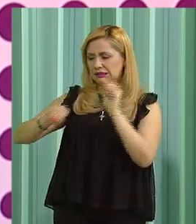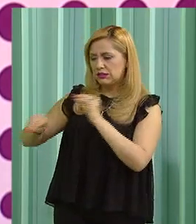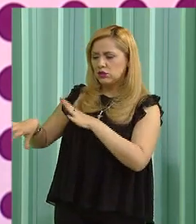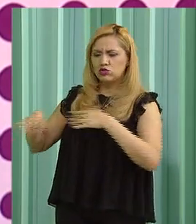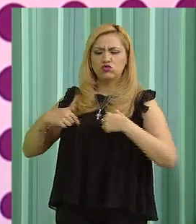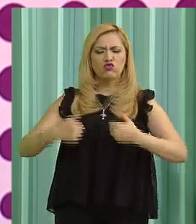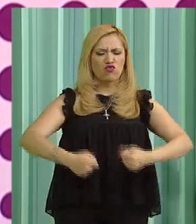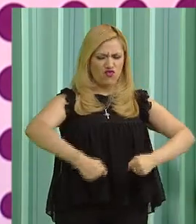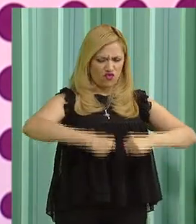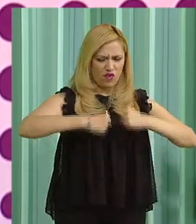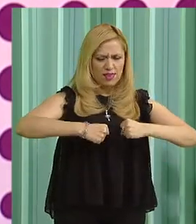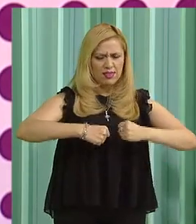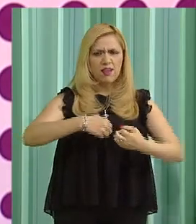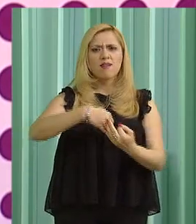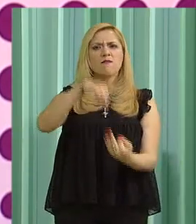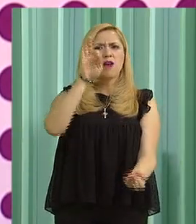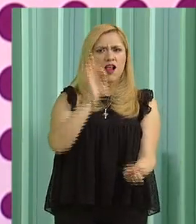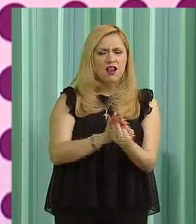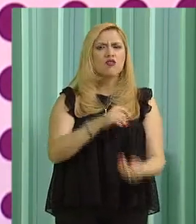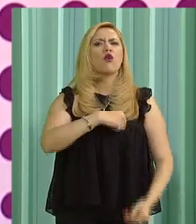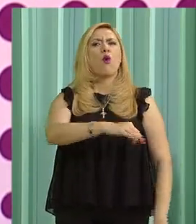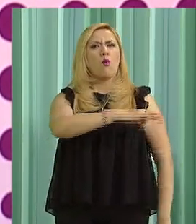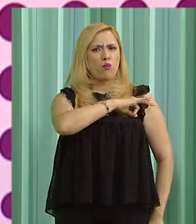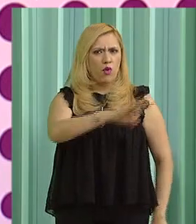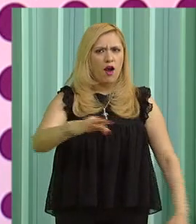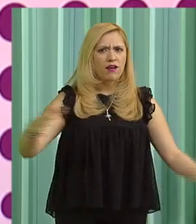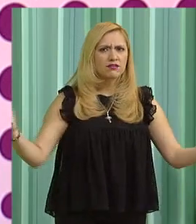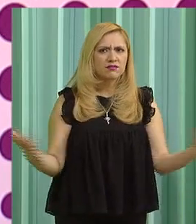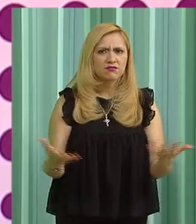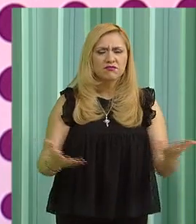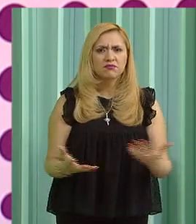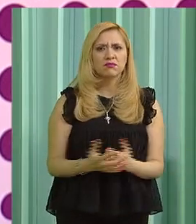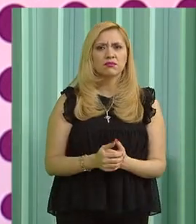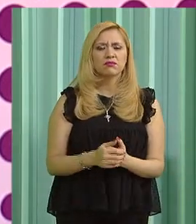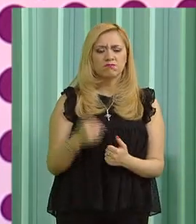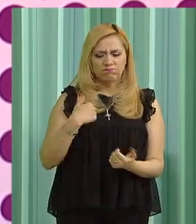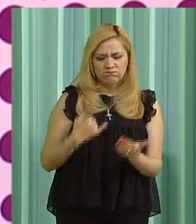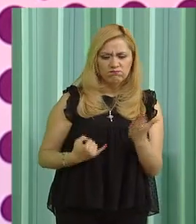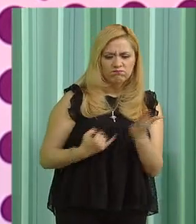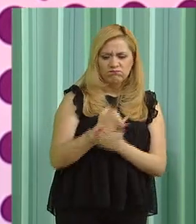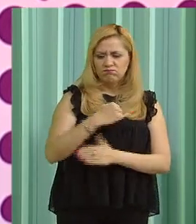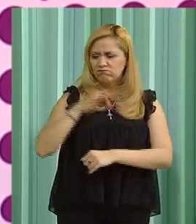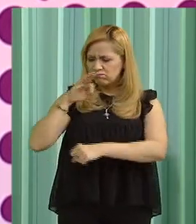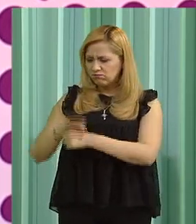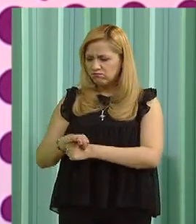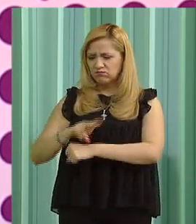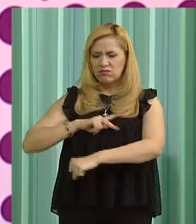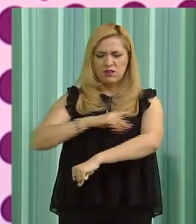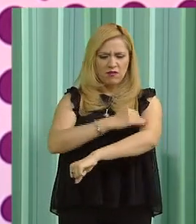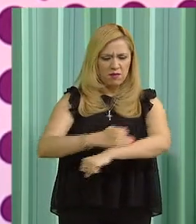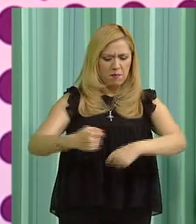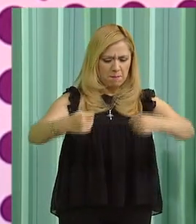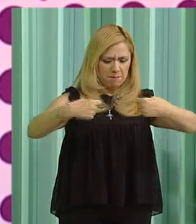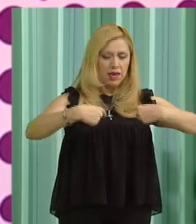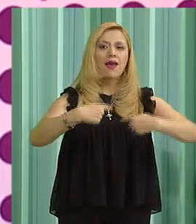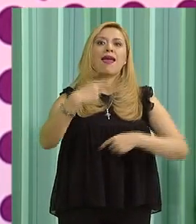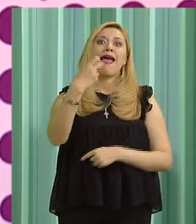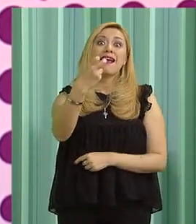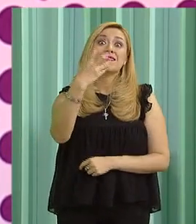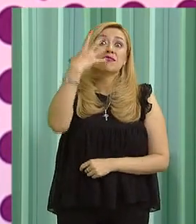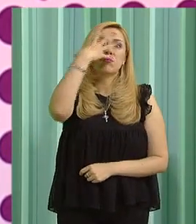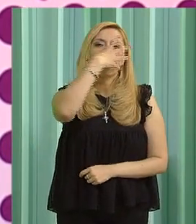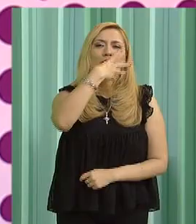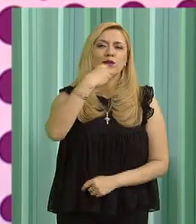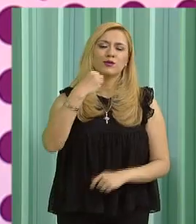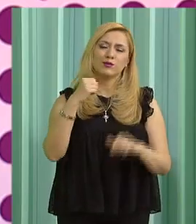una persona valiente, tengo poder, ¿no? He decidido hacer algo por mi familia, por mí, ¿no? Eso es muy bonito, es de